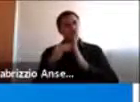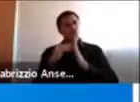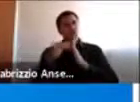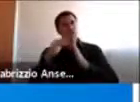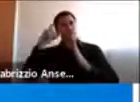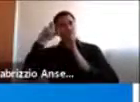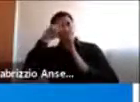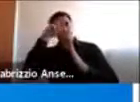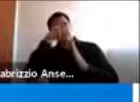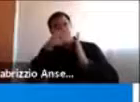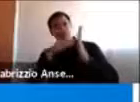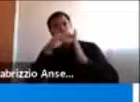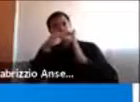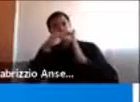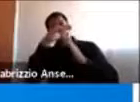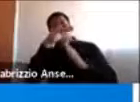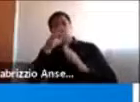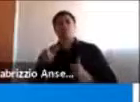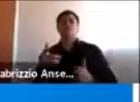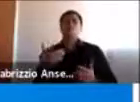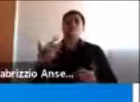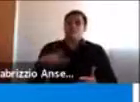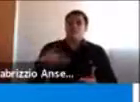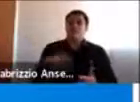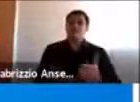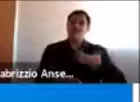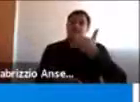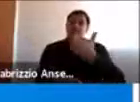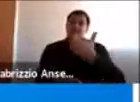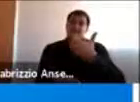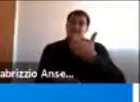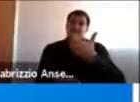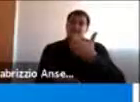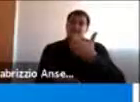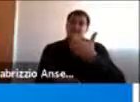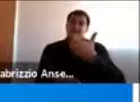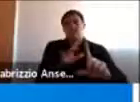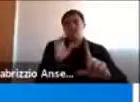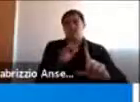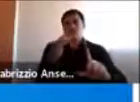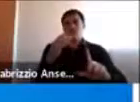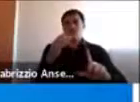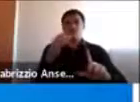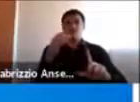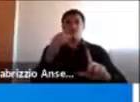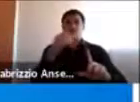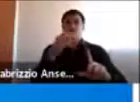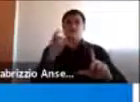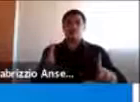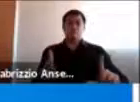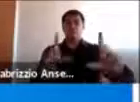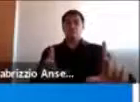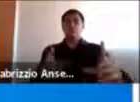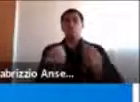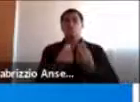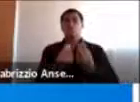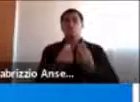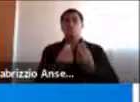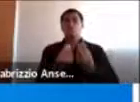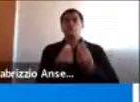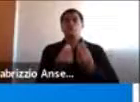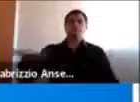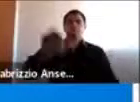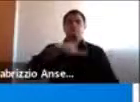cada niño tenga su personaje y de esa forma para evitar que los niños utilicen el avatar de otro niño se le puede